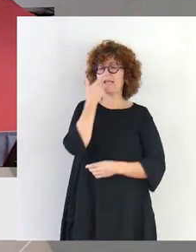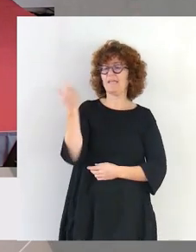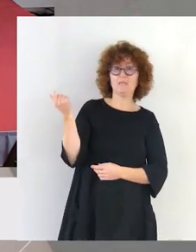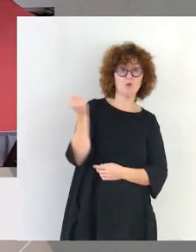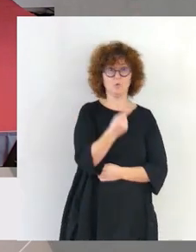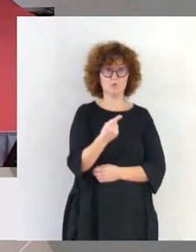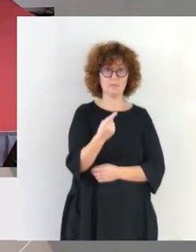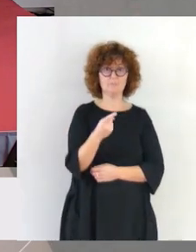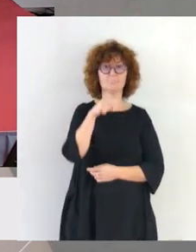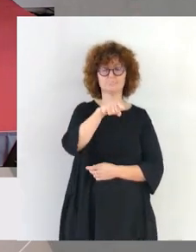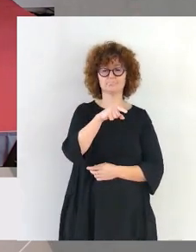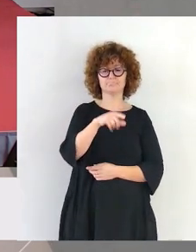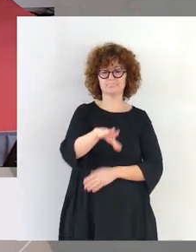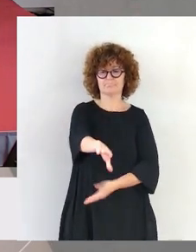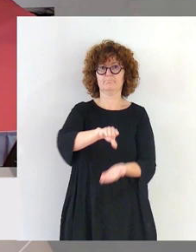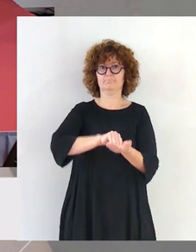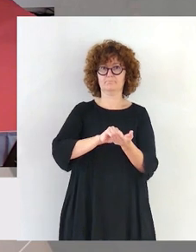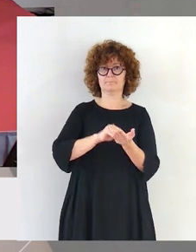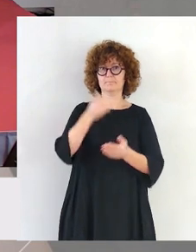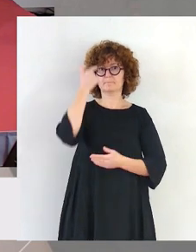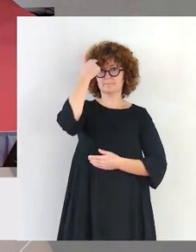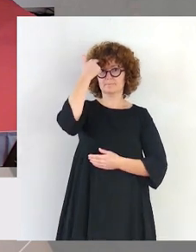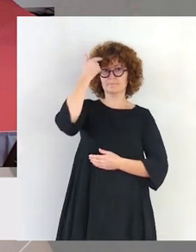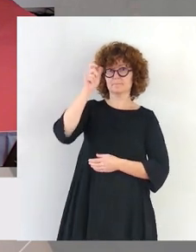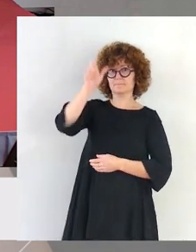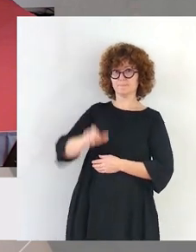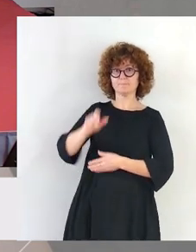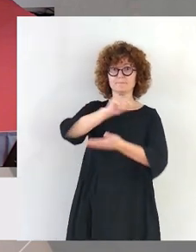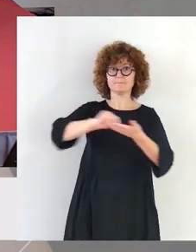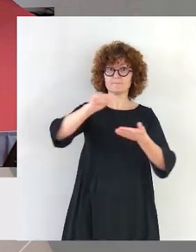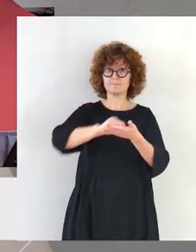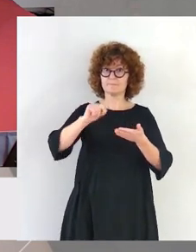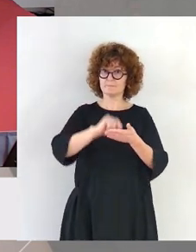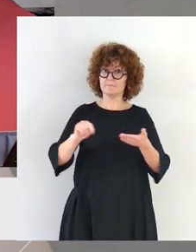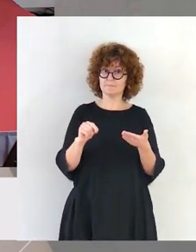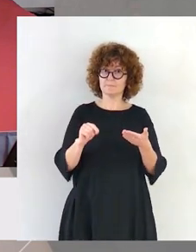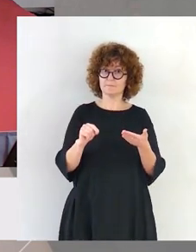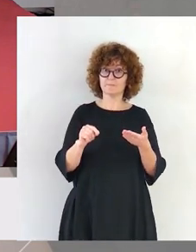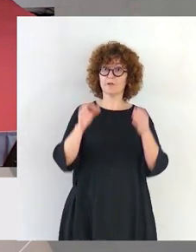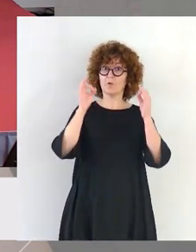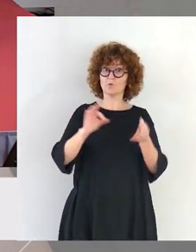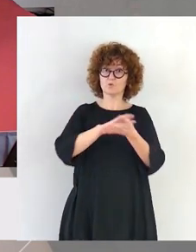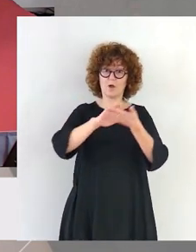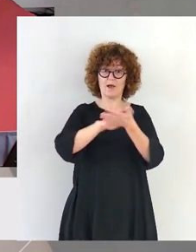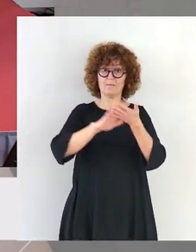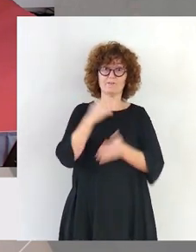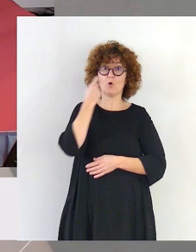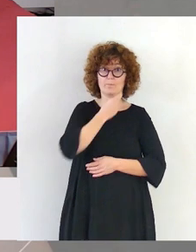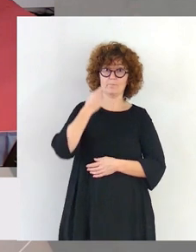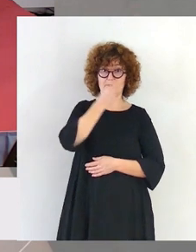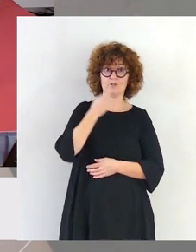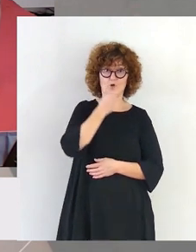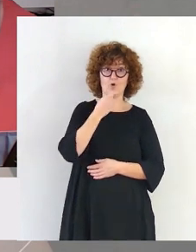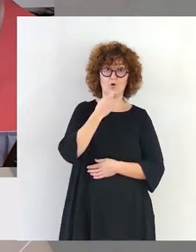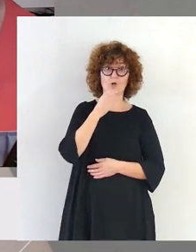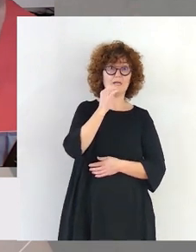colación a un gran pensador a un gran escritor que precisamente hablando sobre el mito de sisifo Albert camus